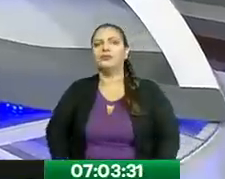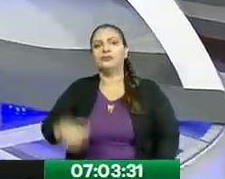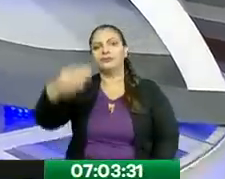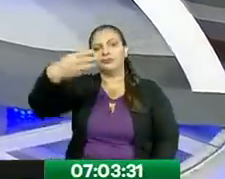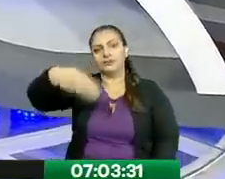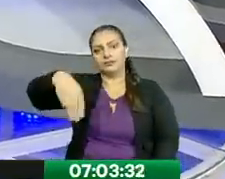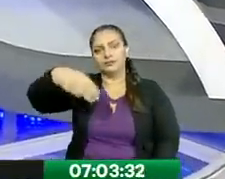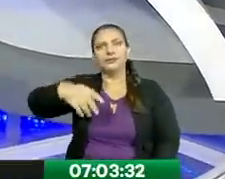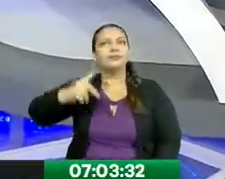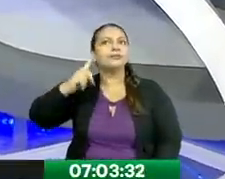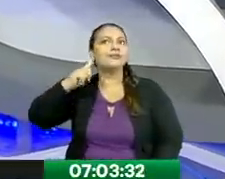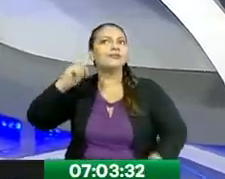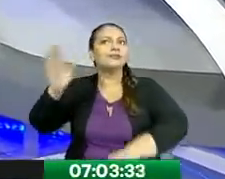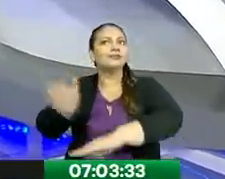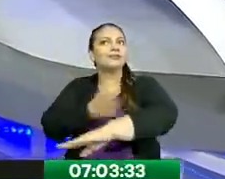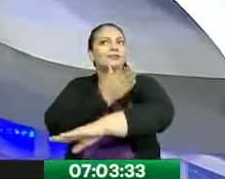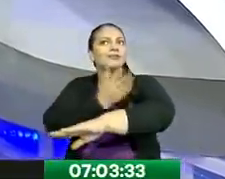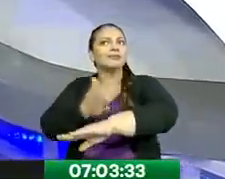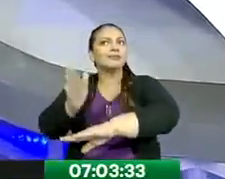sonidista lo sabe